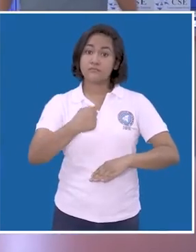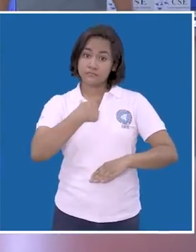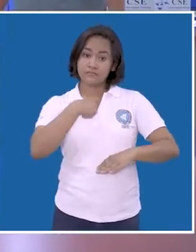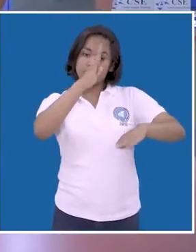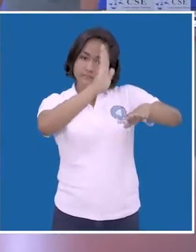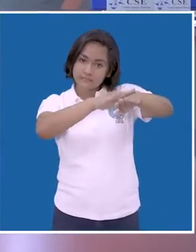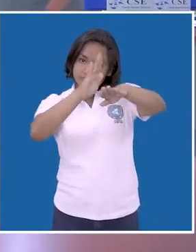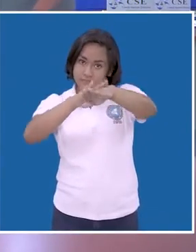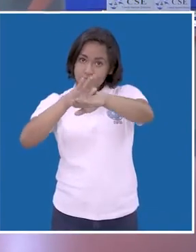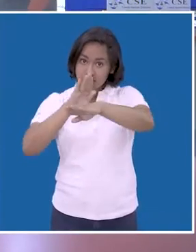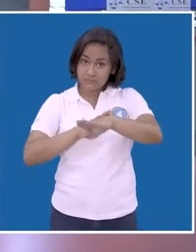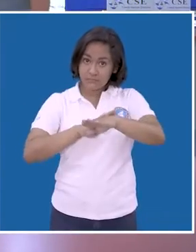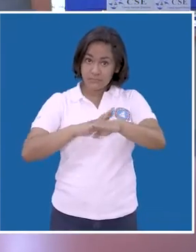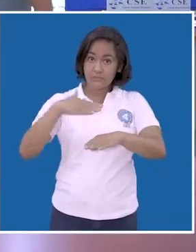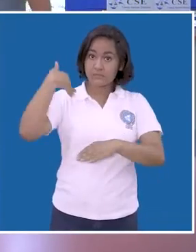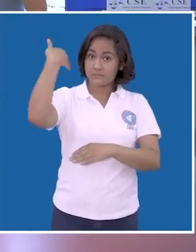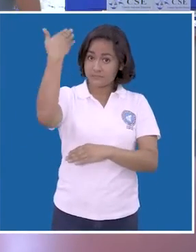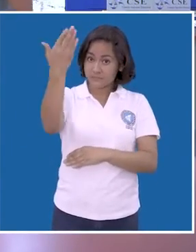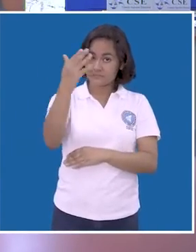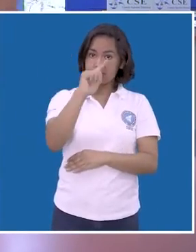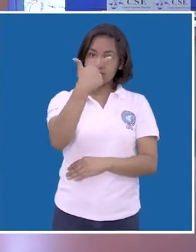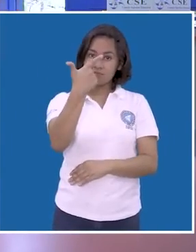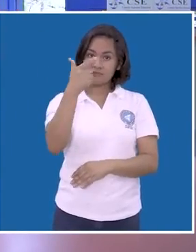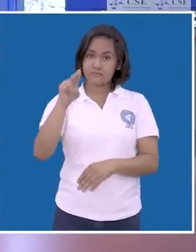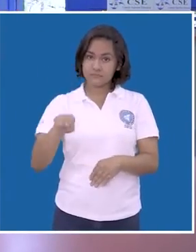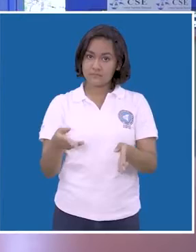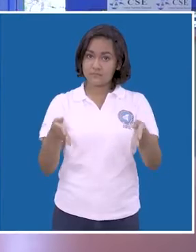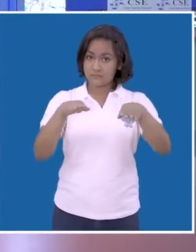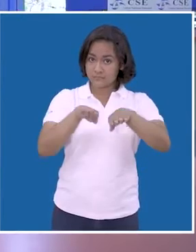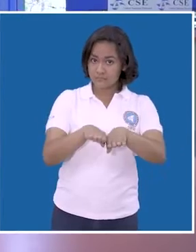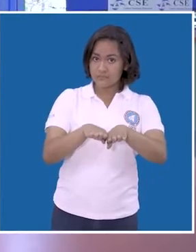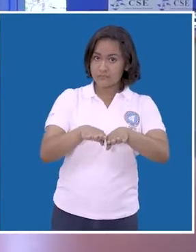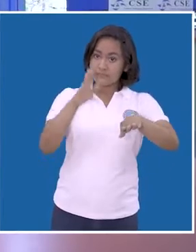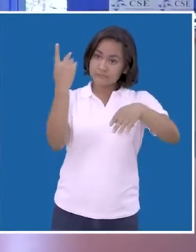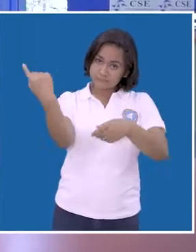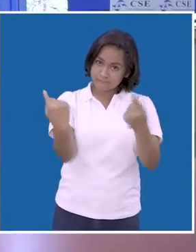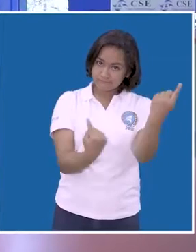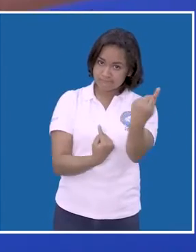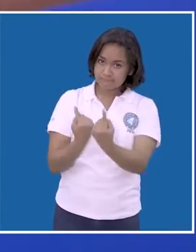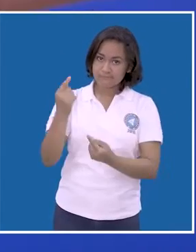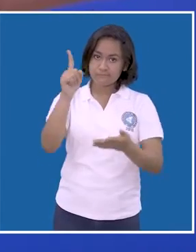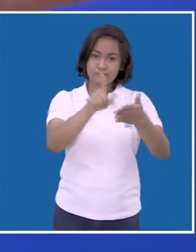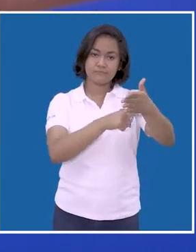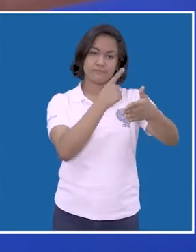este próximo 7 de noviembre acudan a votar.